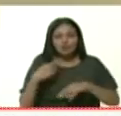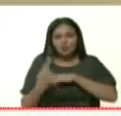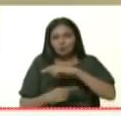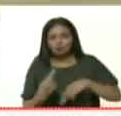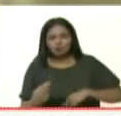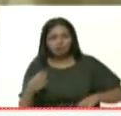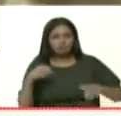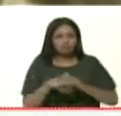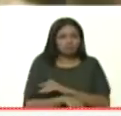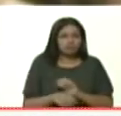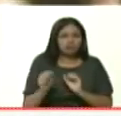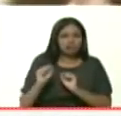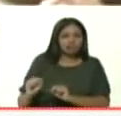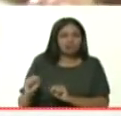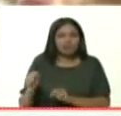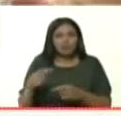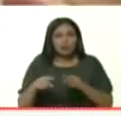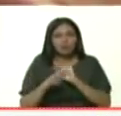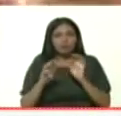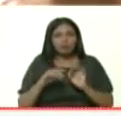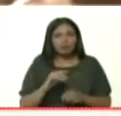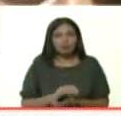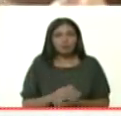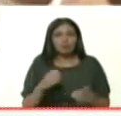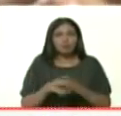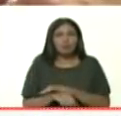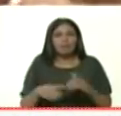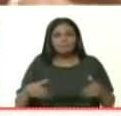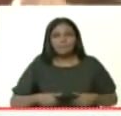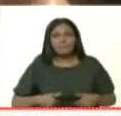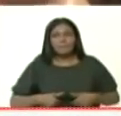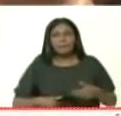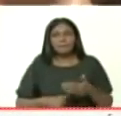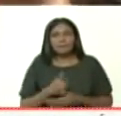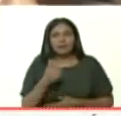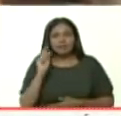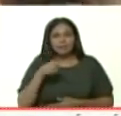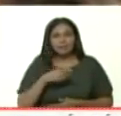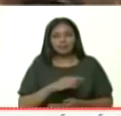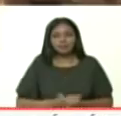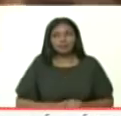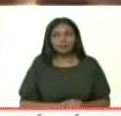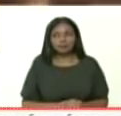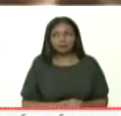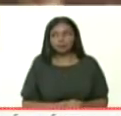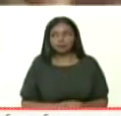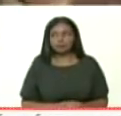pariendo antiimperialismo, pariendo resistencia,